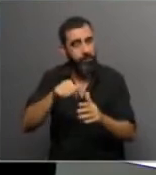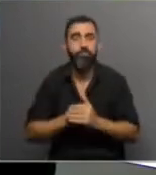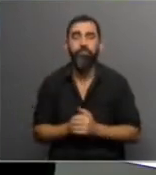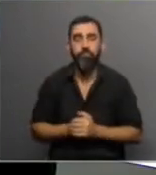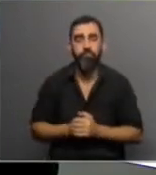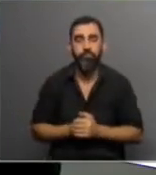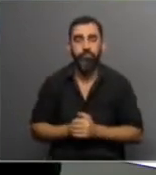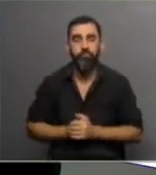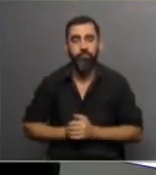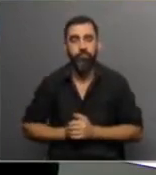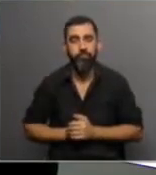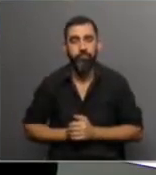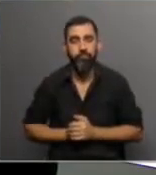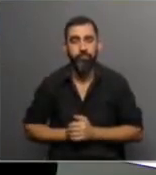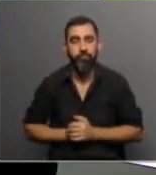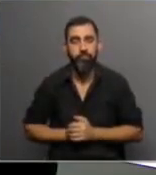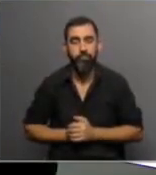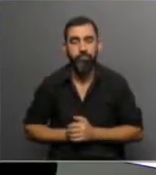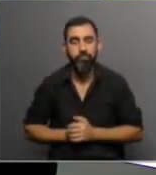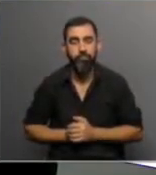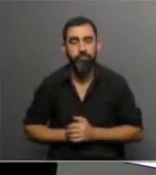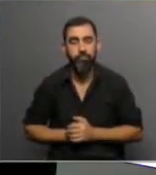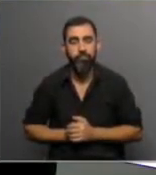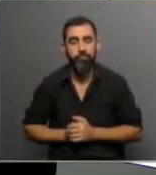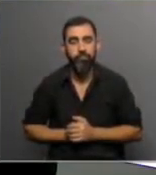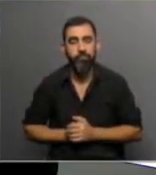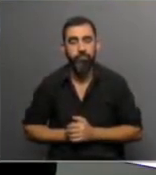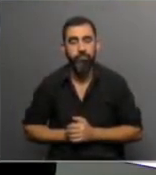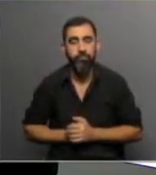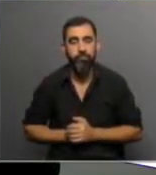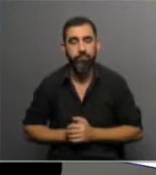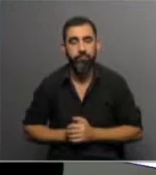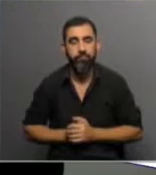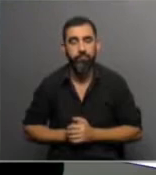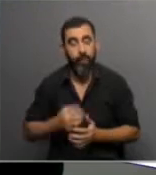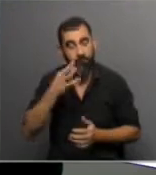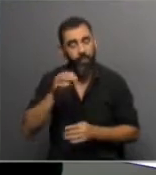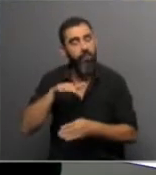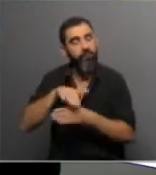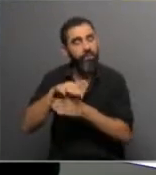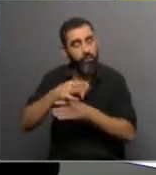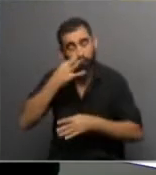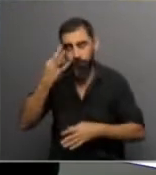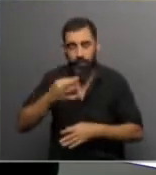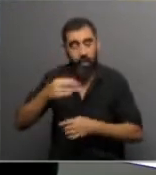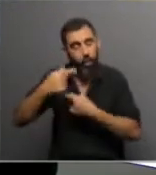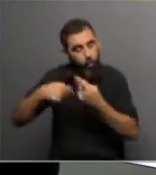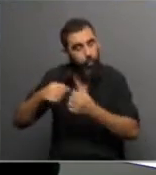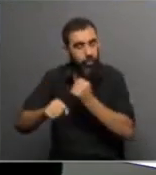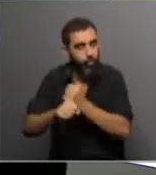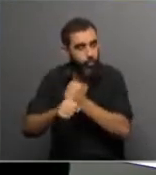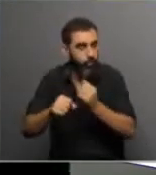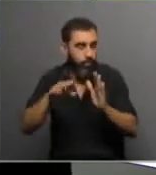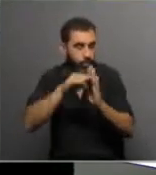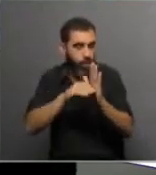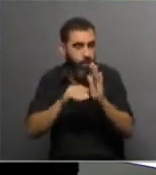programa para la historia de nuestro periodismo y del país. Realmente los felicito y que sigan adelante. Contamos